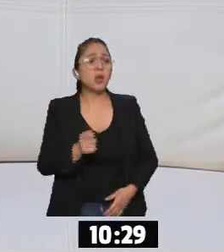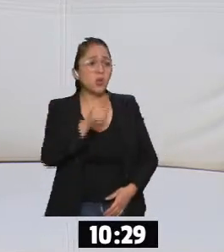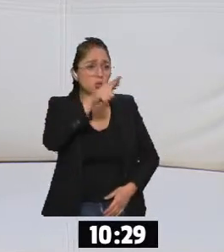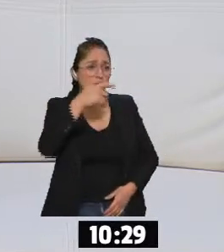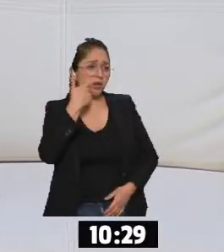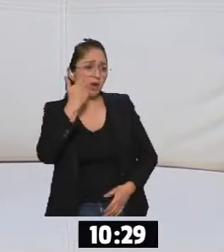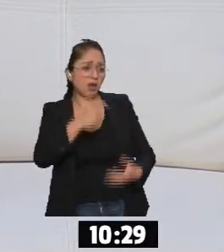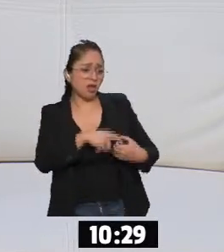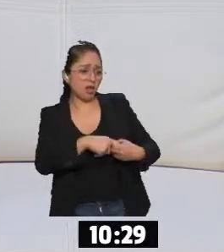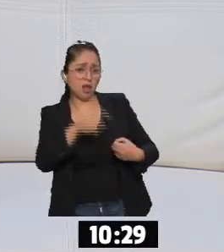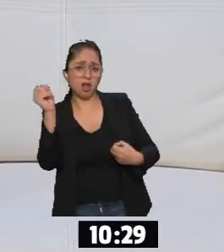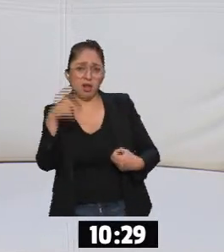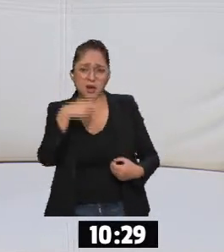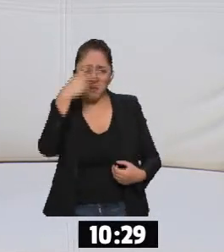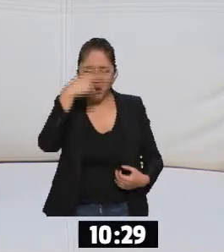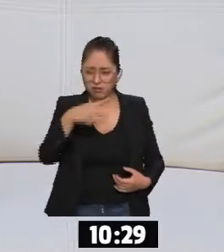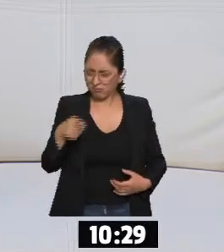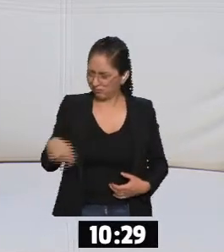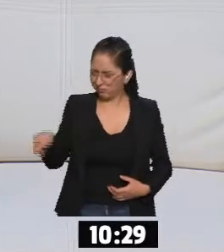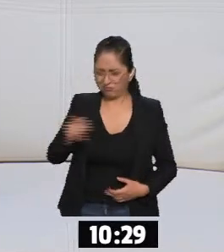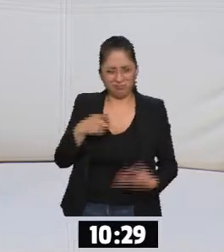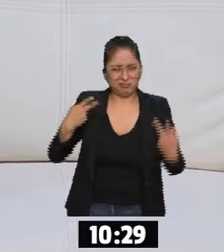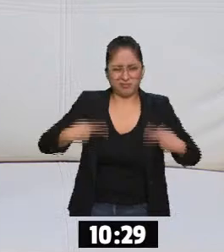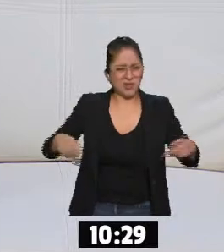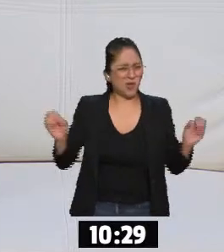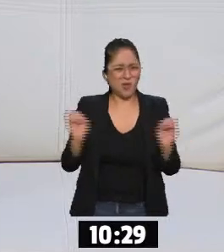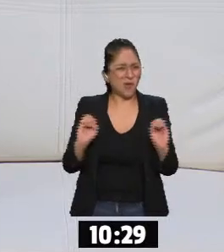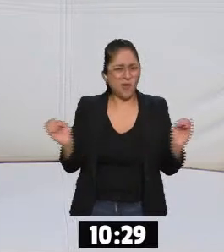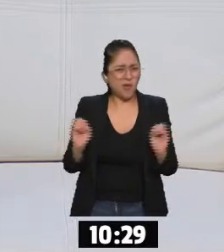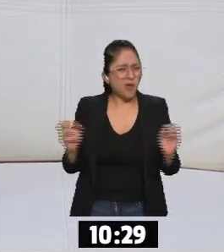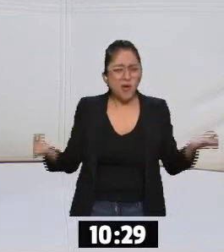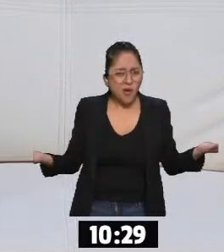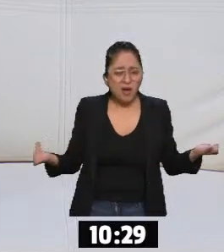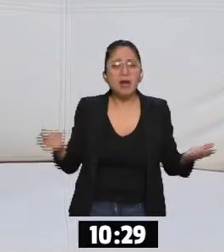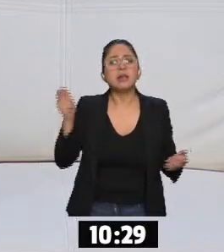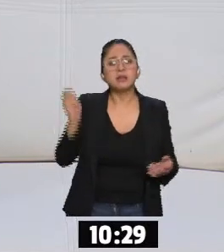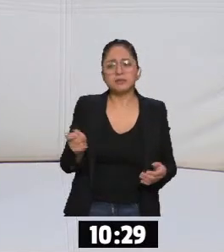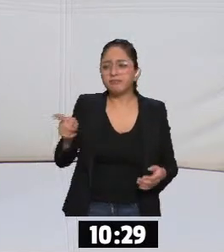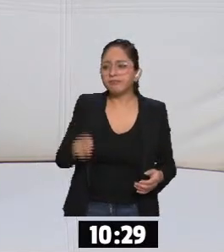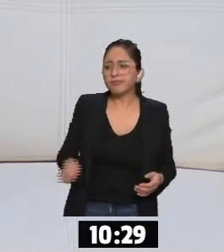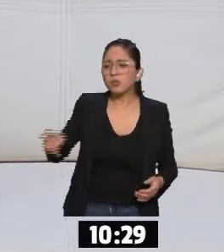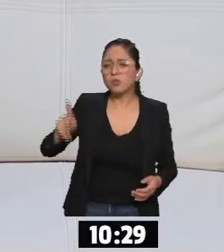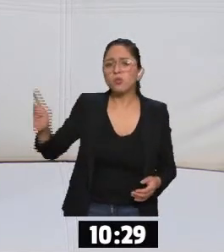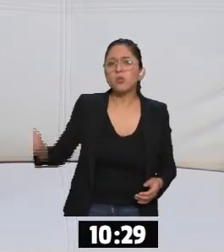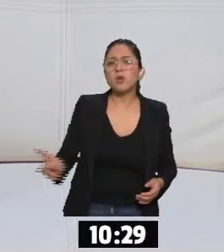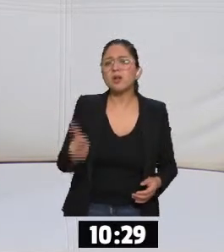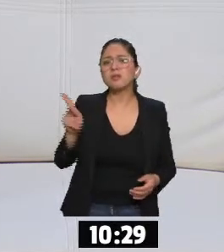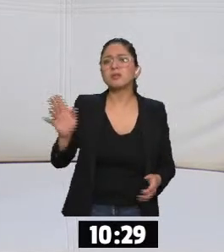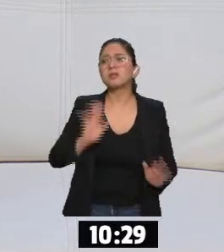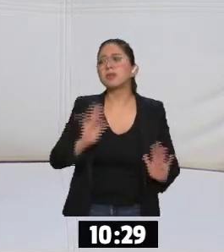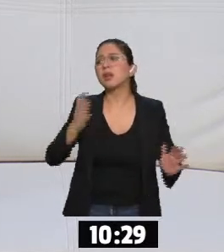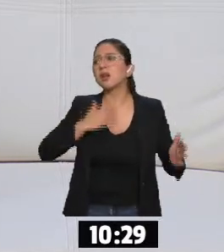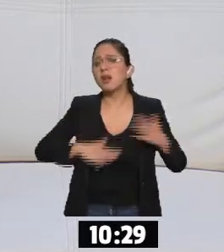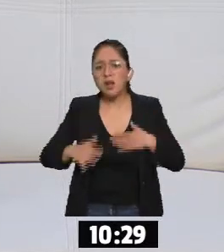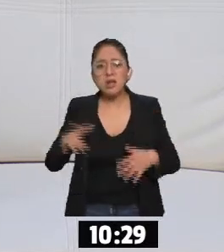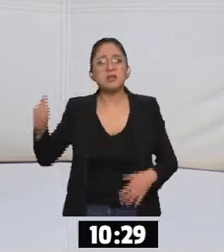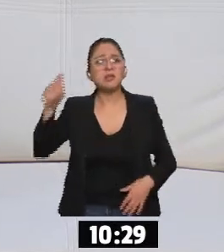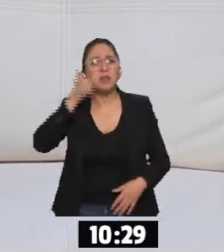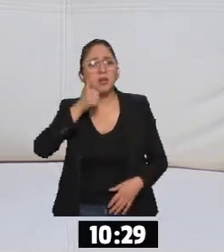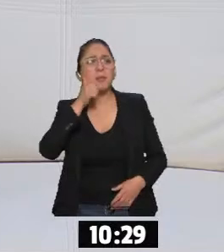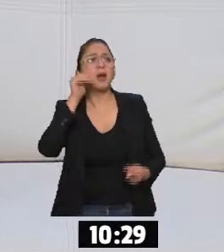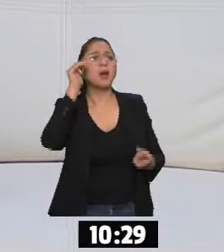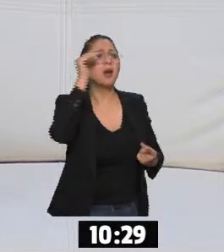independizar, ¿no? Y en ese sentido, pues hay una especie ya de agotamiento de los pueblos, de decir, necesitamos esto,